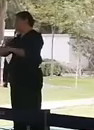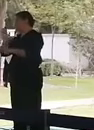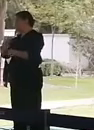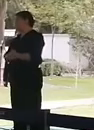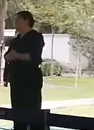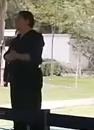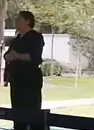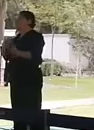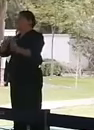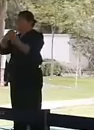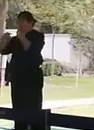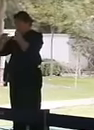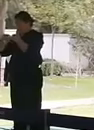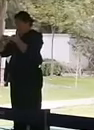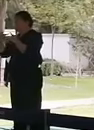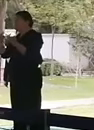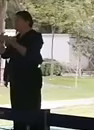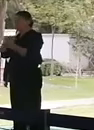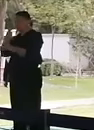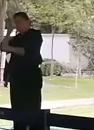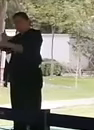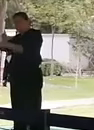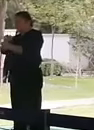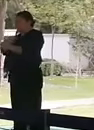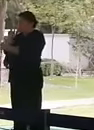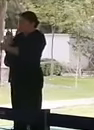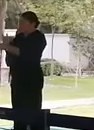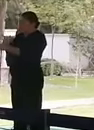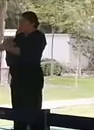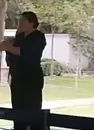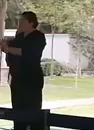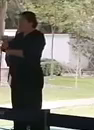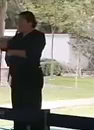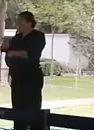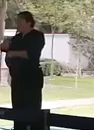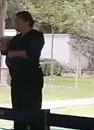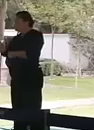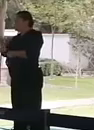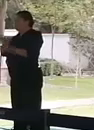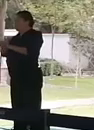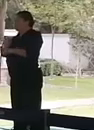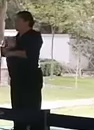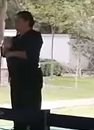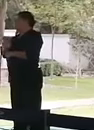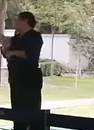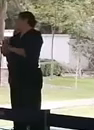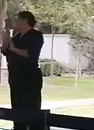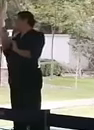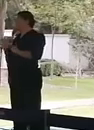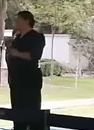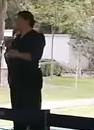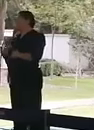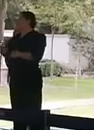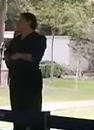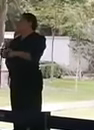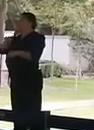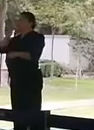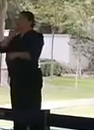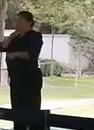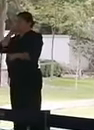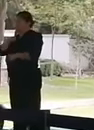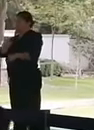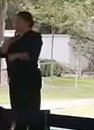Para ir identificando en qué manera pueden hacer hasta más. Mira, la gobernadora me dice que va a ir a visitar los Estados Unidos.